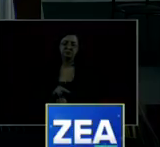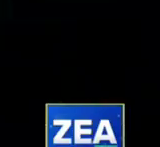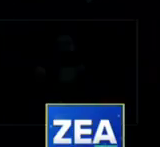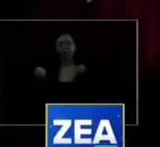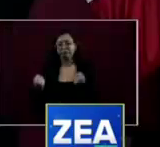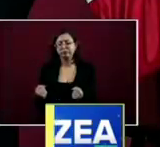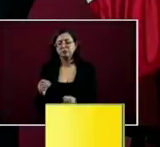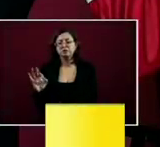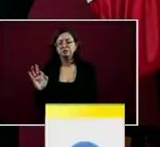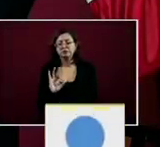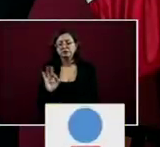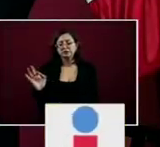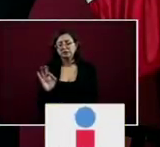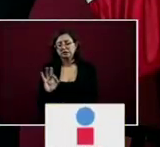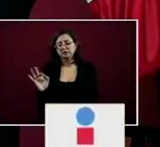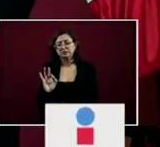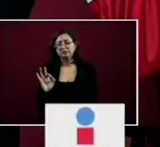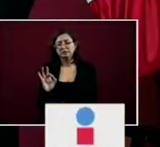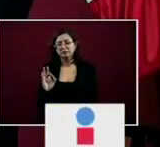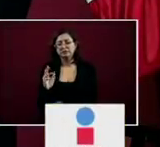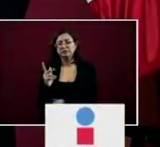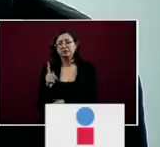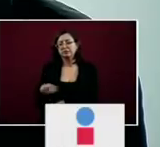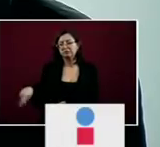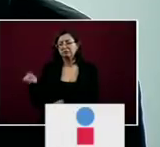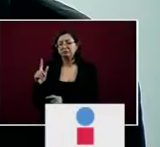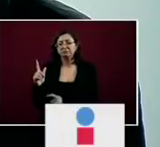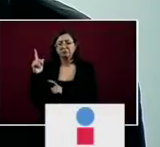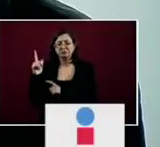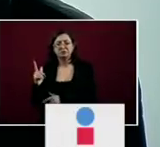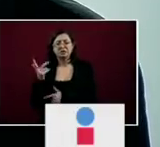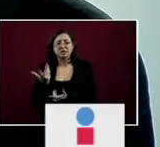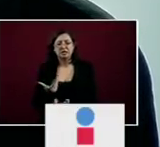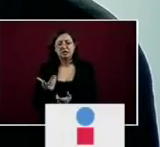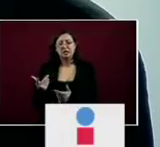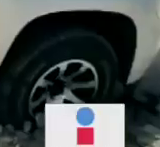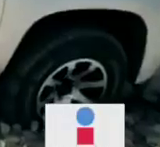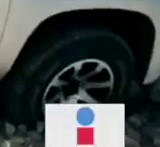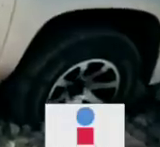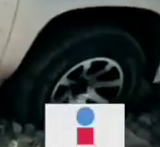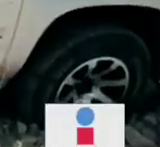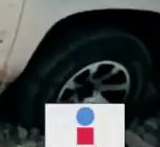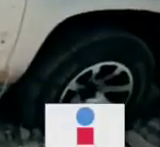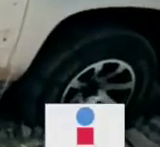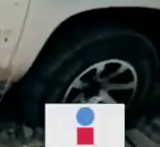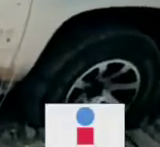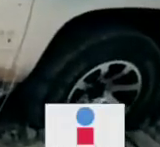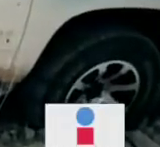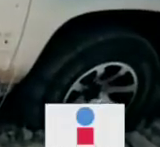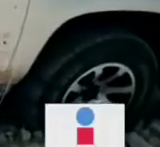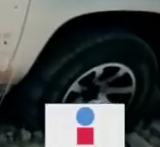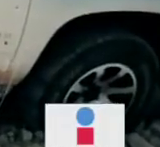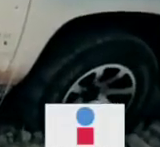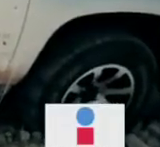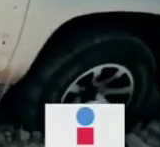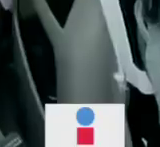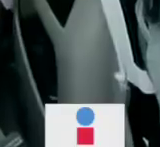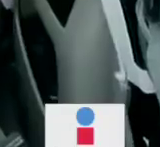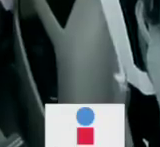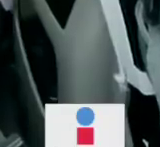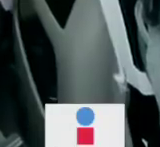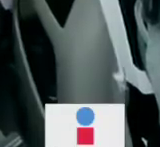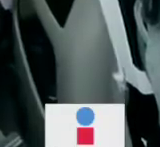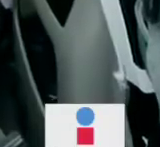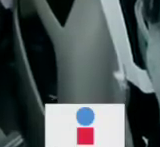correspondiente. Durazo confirmó que la línea inicial de las investigaciones es que el convoy en que viajaban las mujeres y